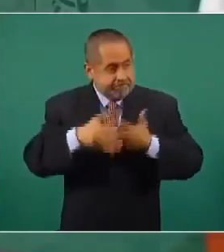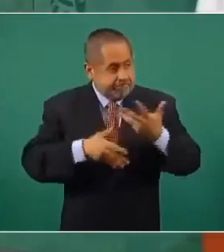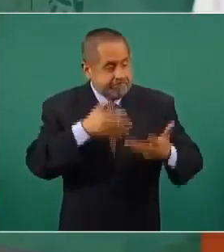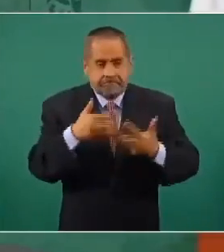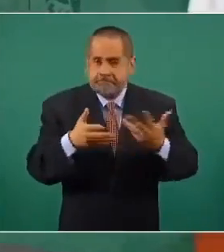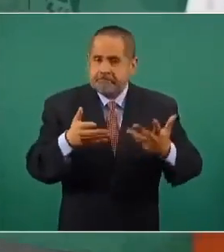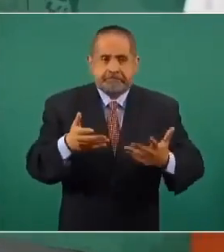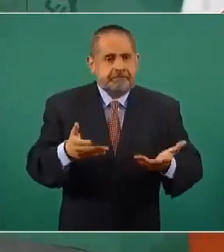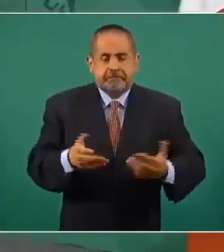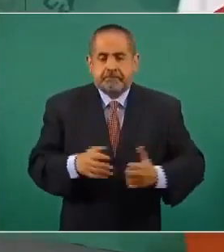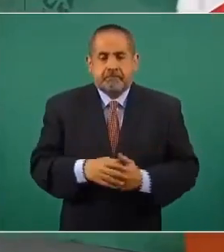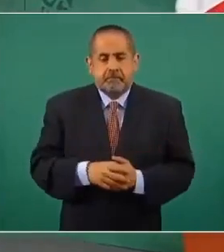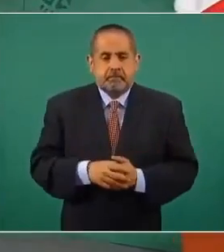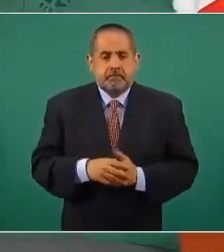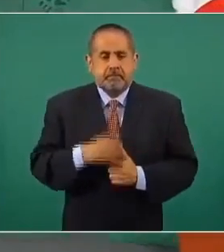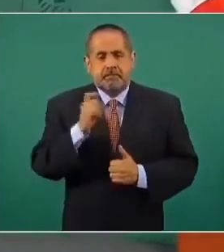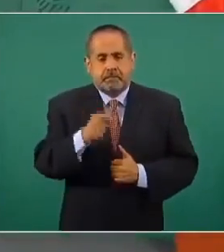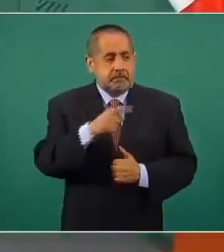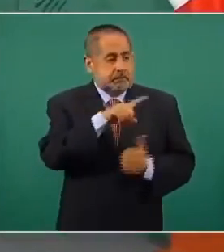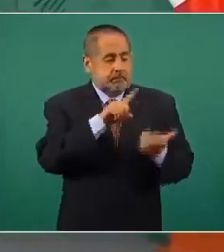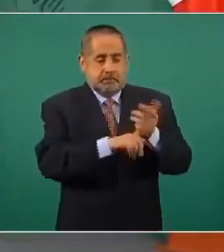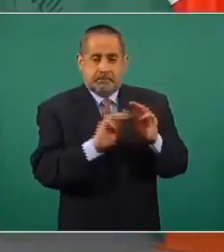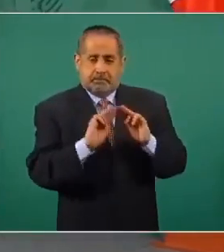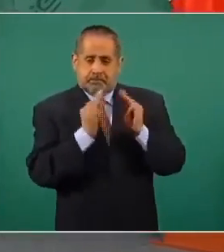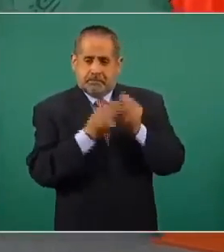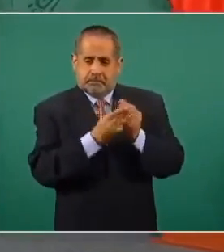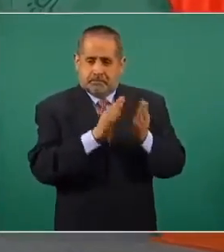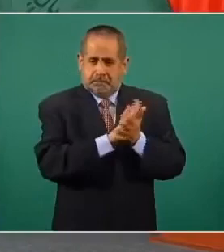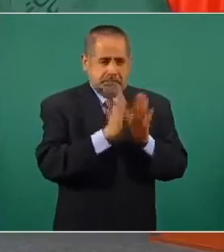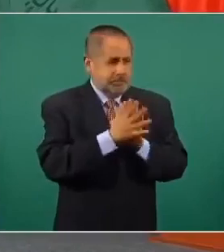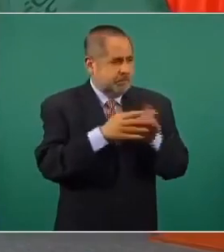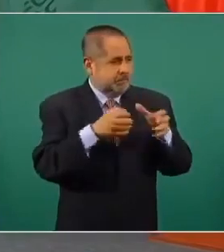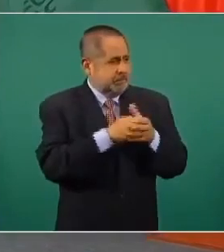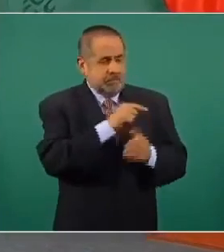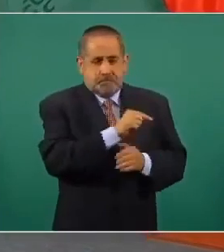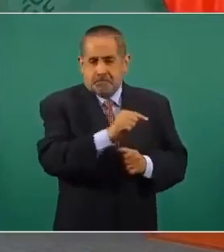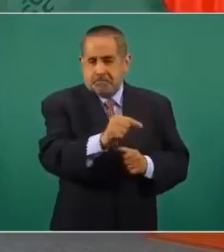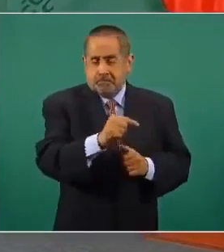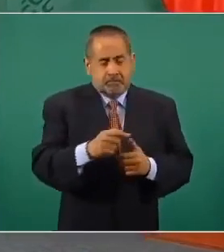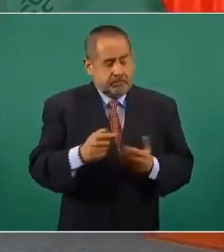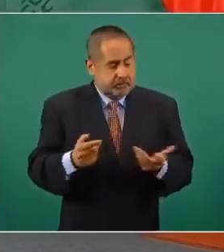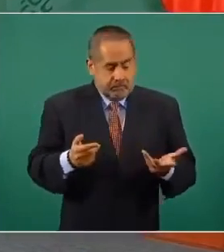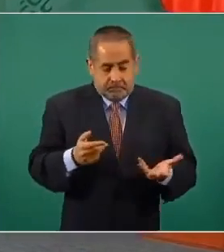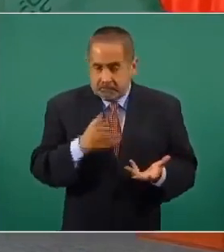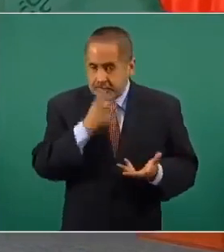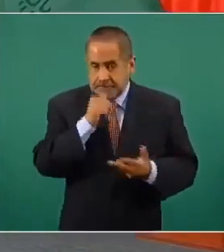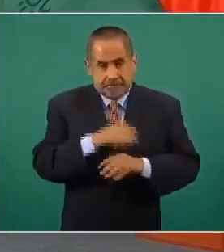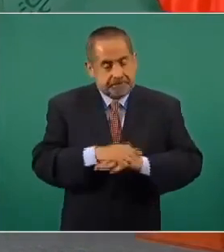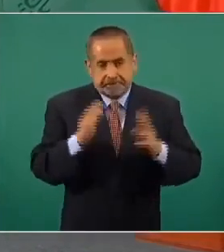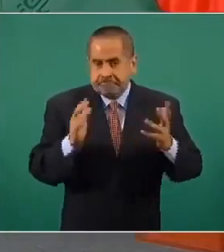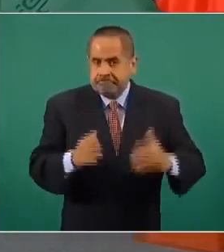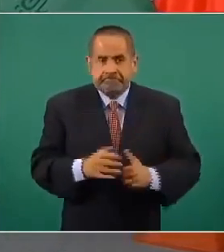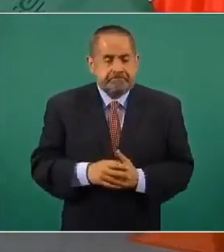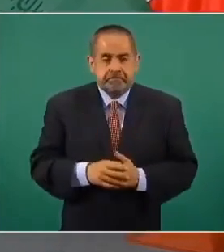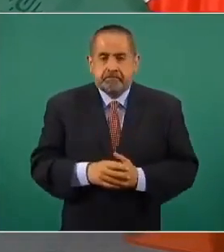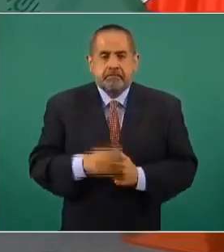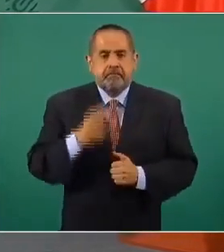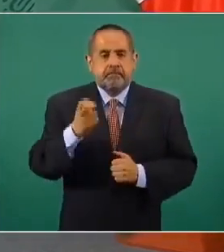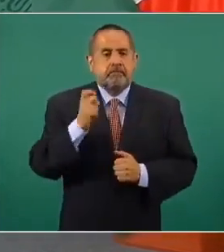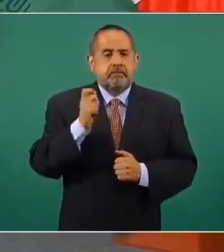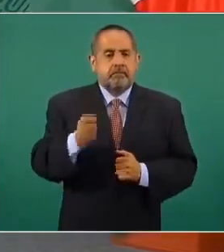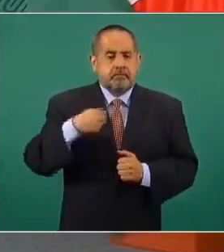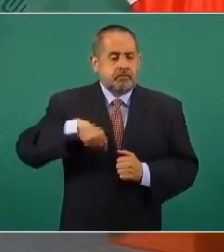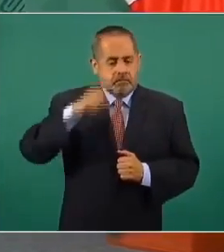porque son mafias que existían. Entonces,